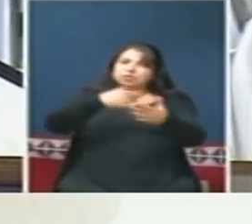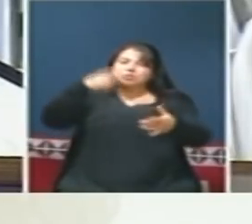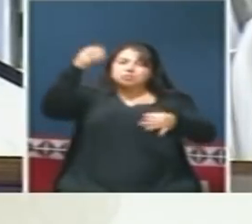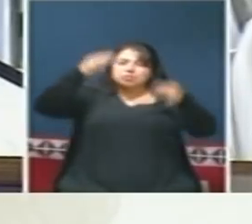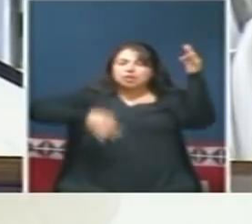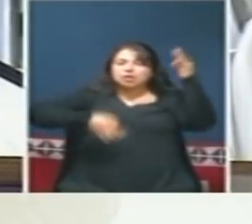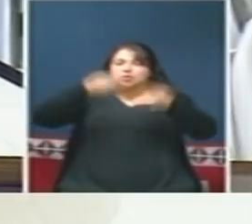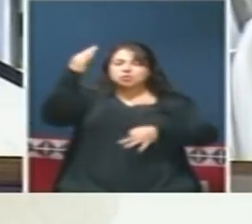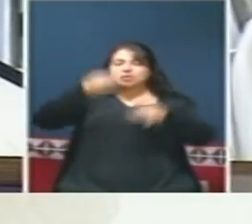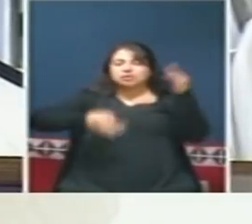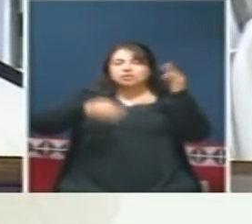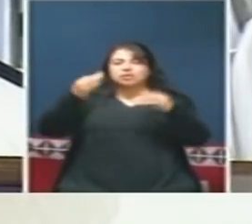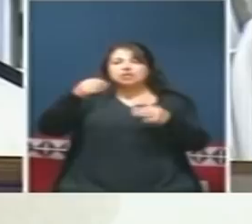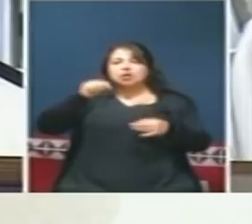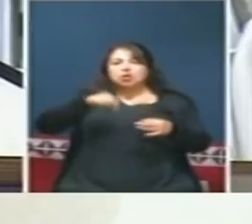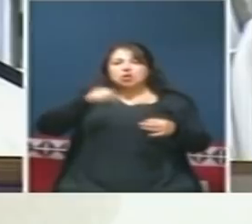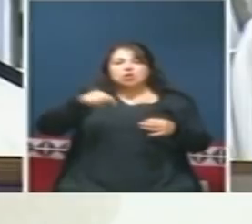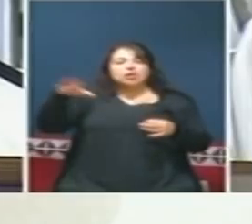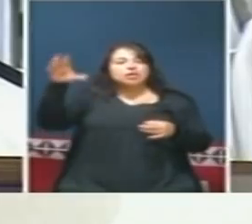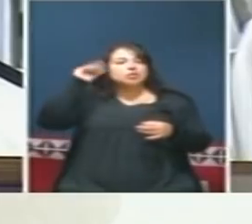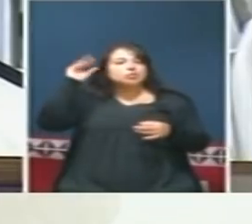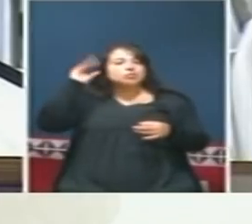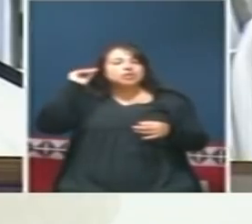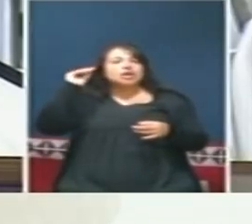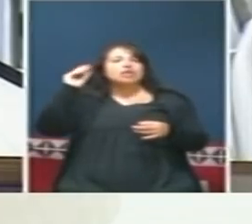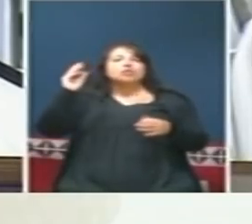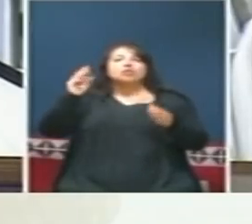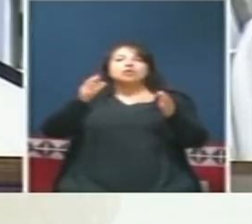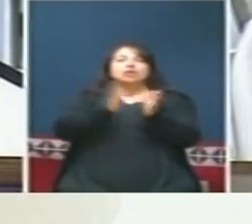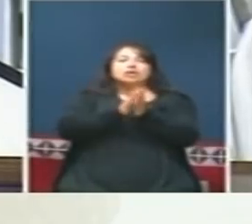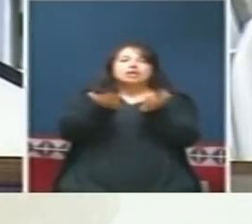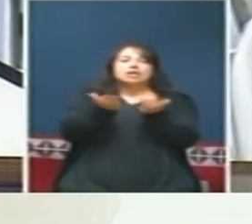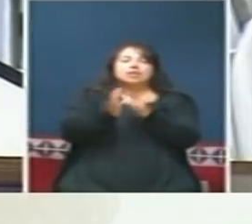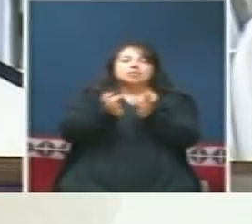Hoy hemos escuchado en el Evangelio el desafío.